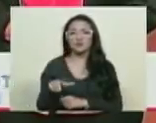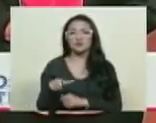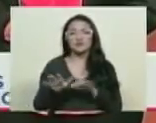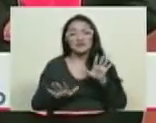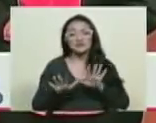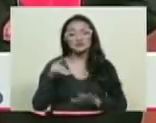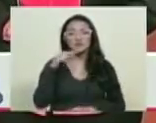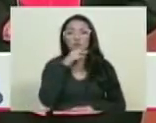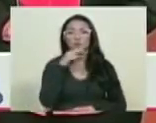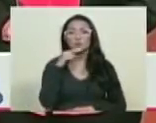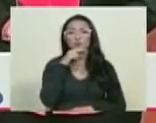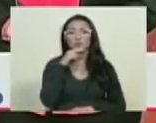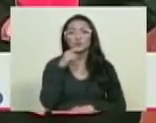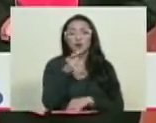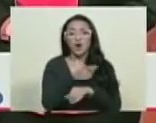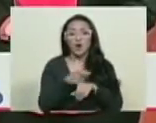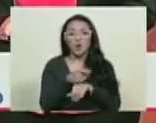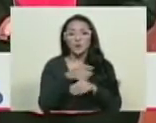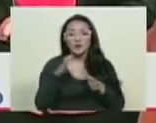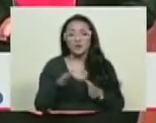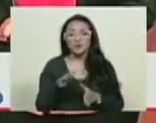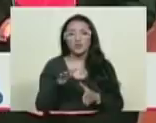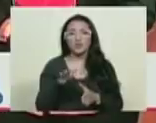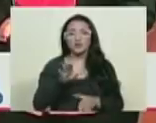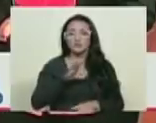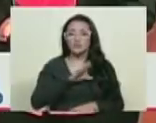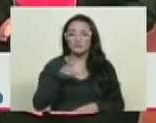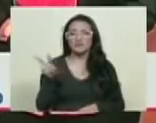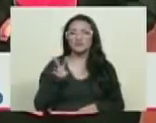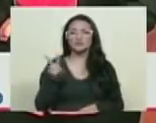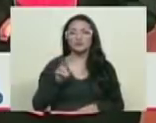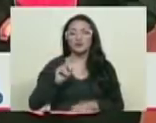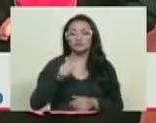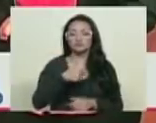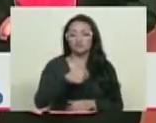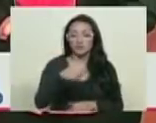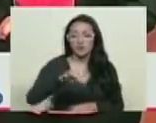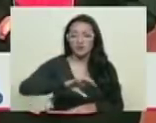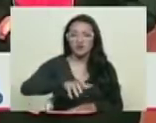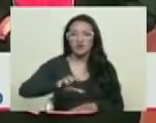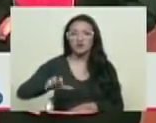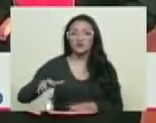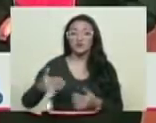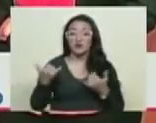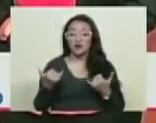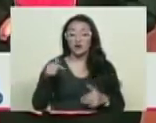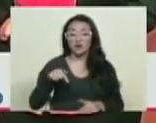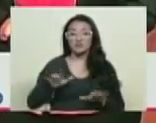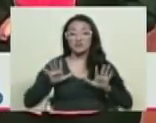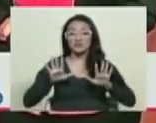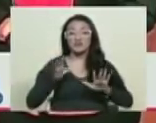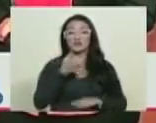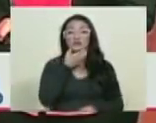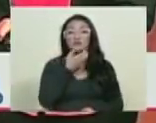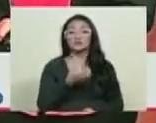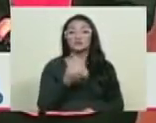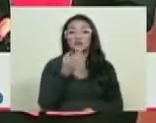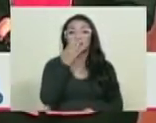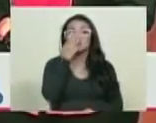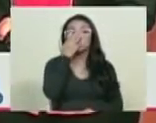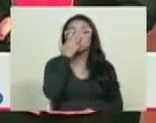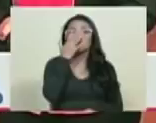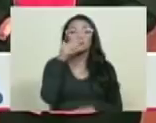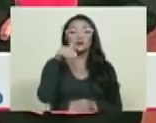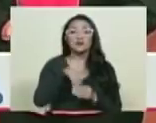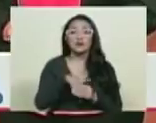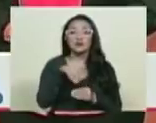octubre gobernadores y gobernadores del país de las regiones y hoy 10 de diciembre la